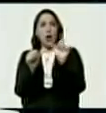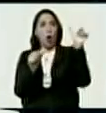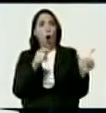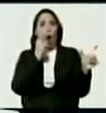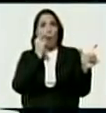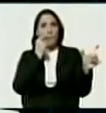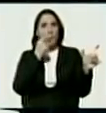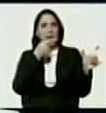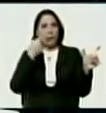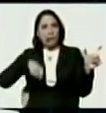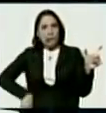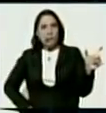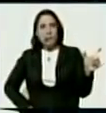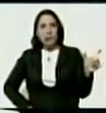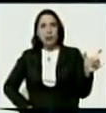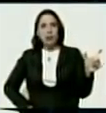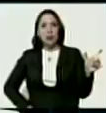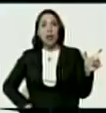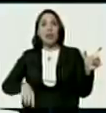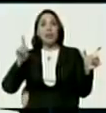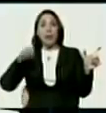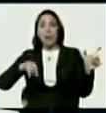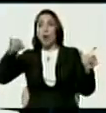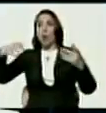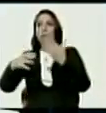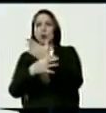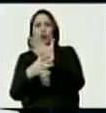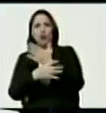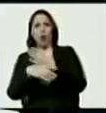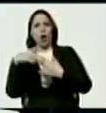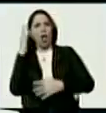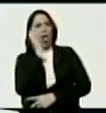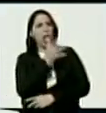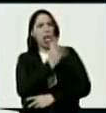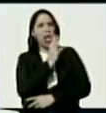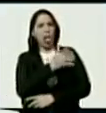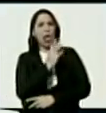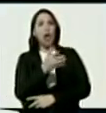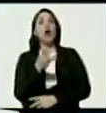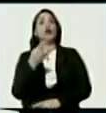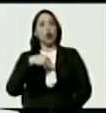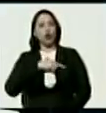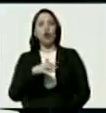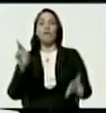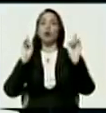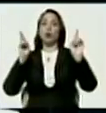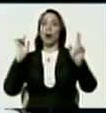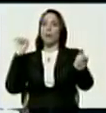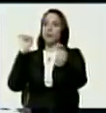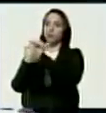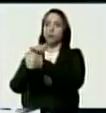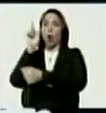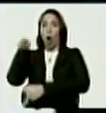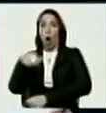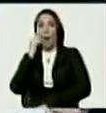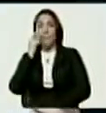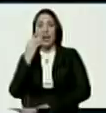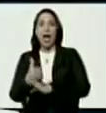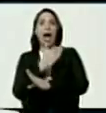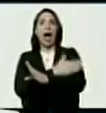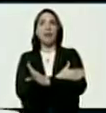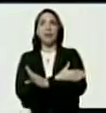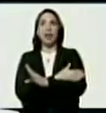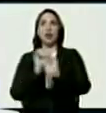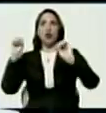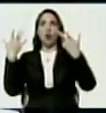plata. Y, por supuesto, Guaidó dio instrucciones, afortunadamente logramos detener al señor Juan Planchar antes de que se